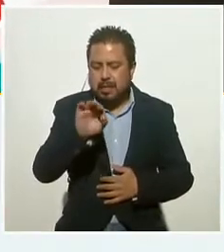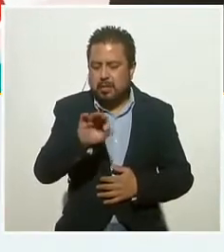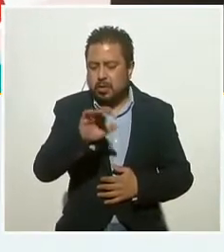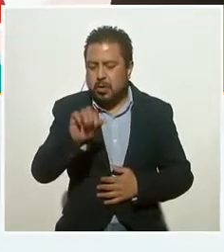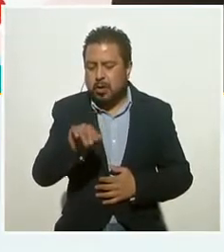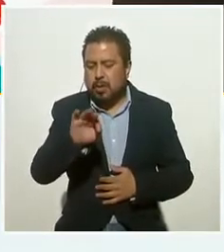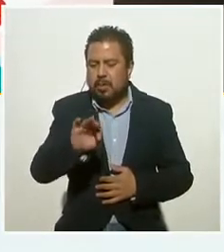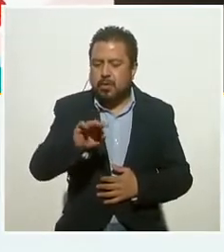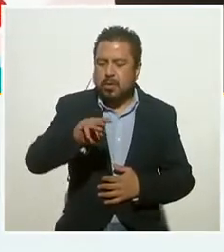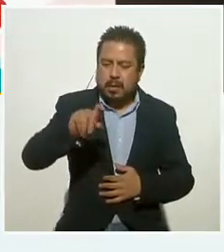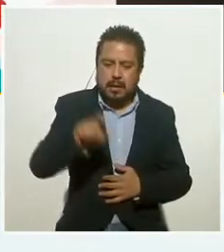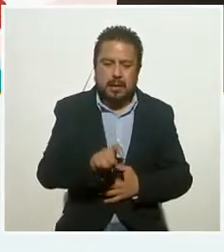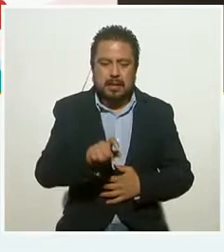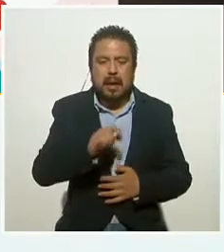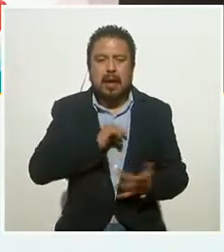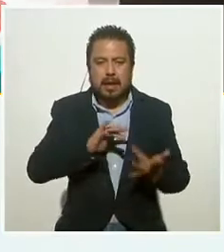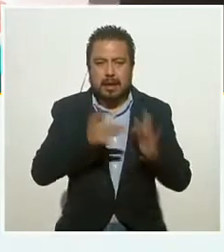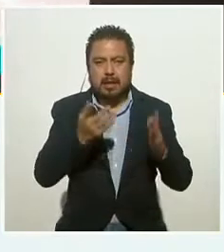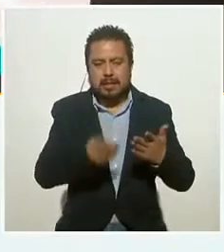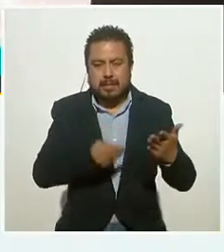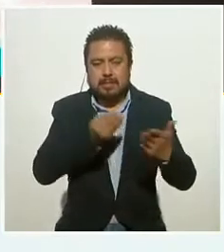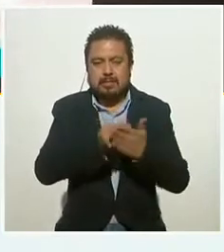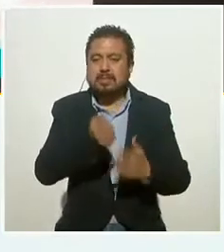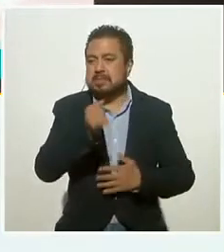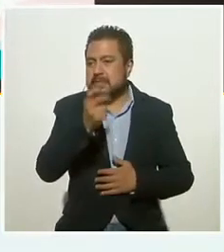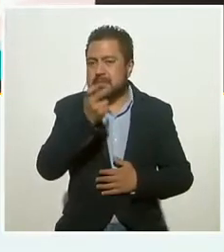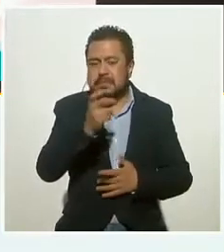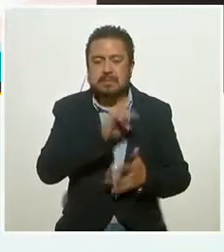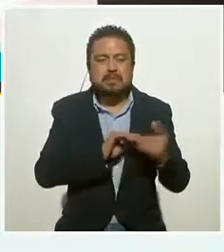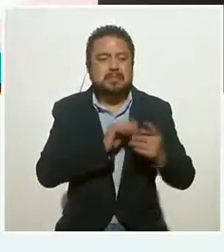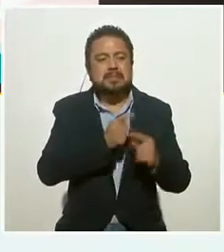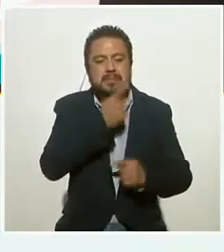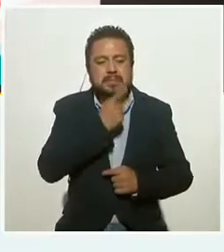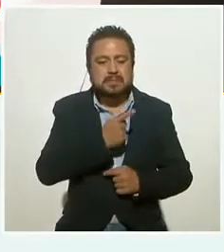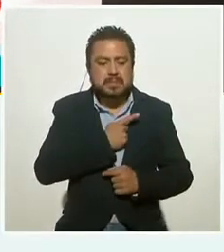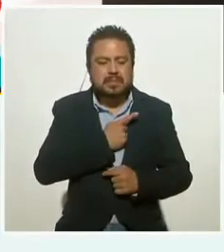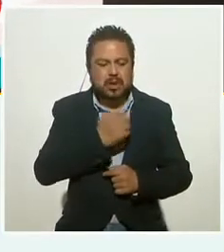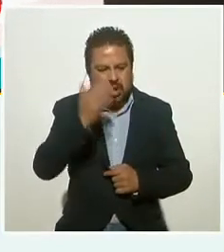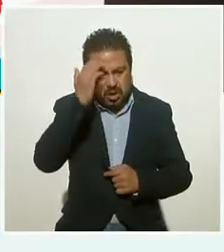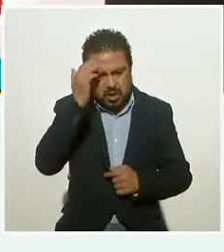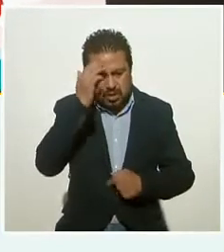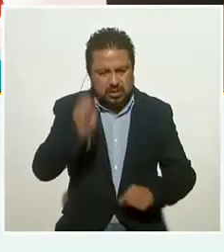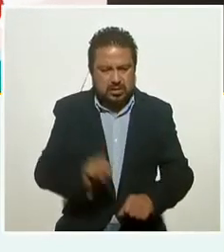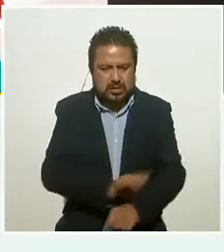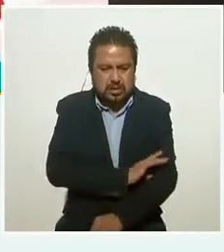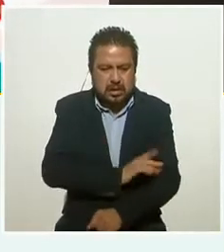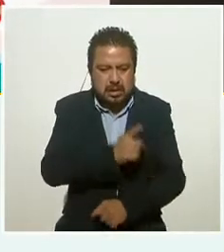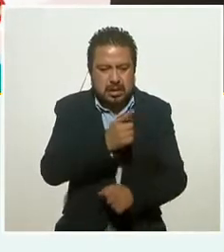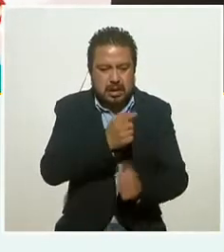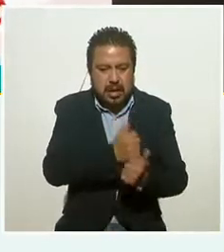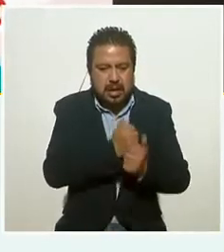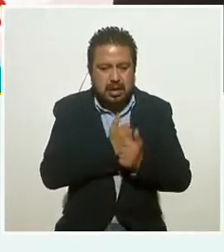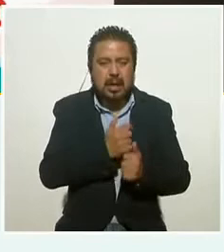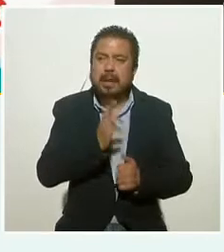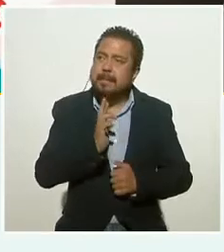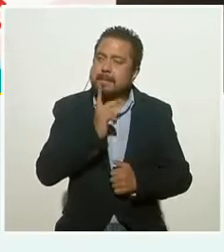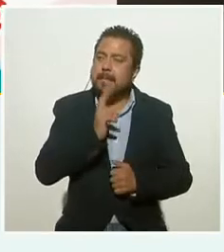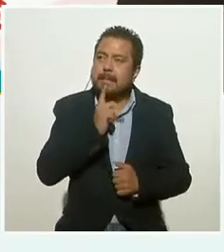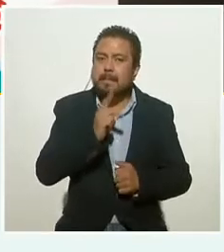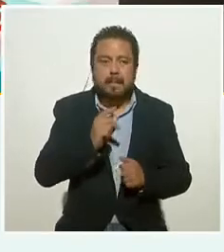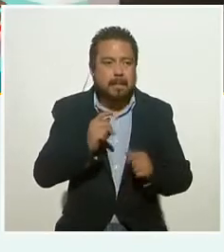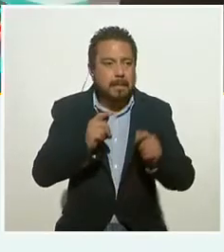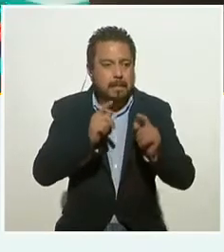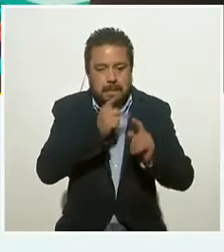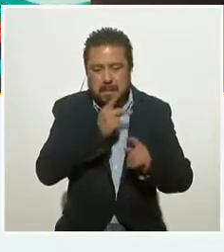atentamente.com.mx. Y lo vamos a poner en nuestras redes. Así es, nos dice Deyavi, dice, conocer las emociones nos ayuda a ser mejores padres, ahora que